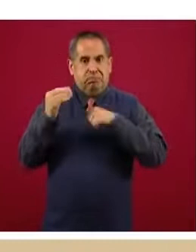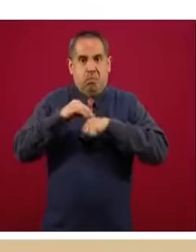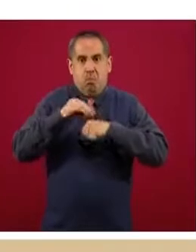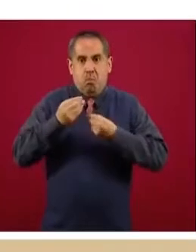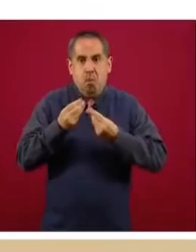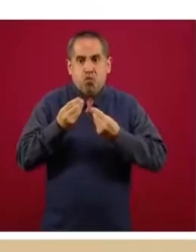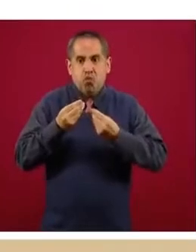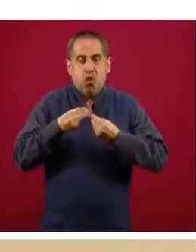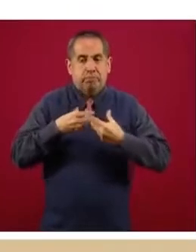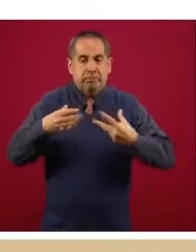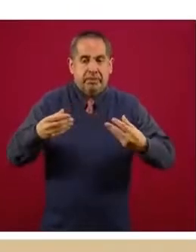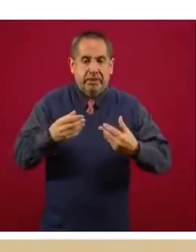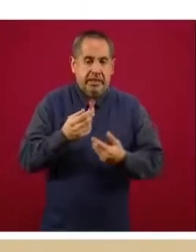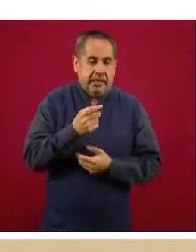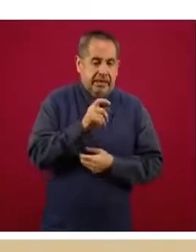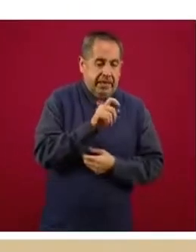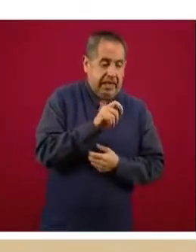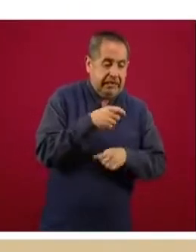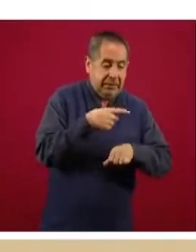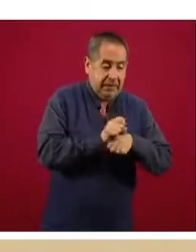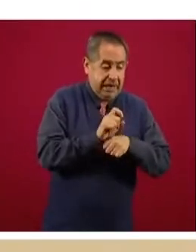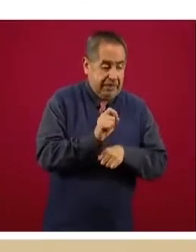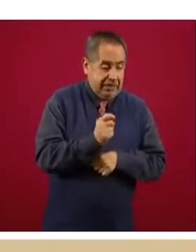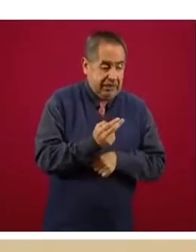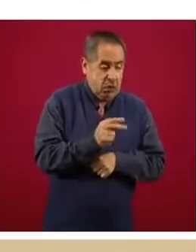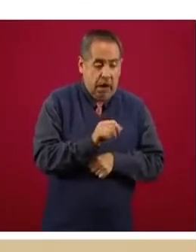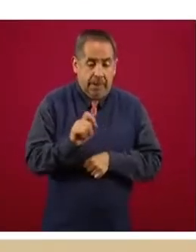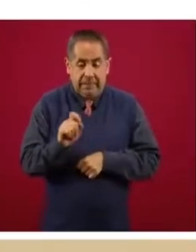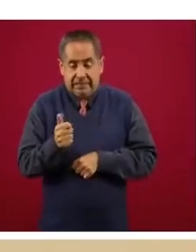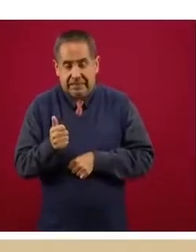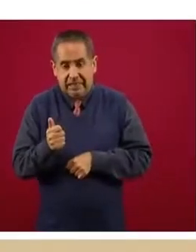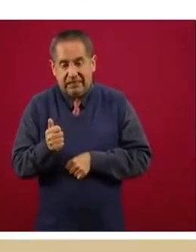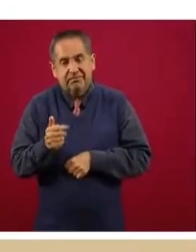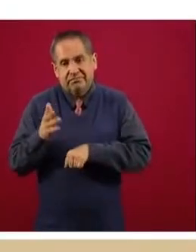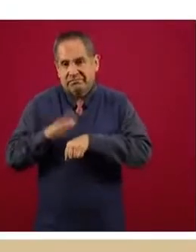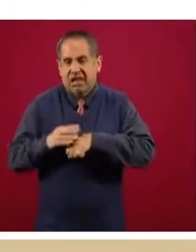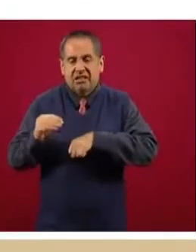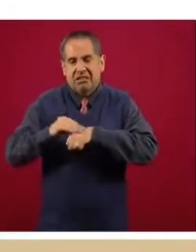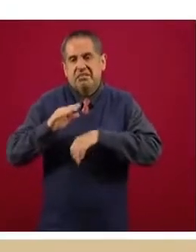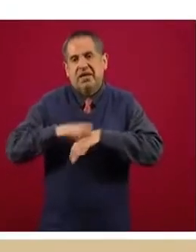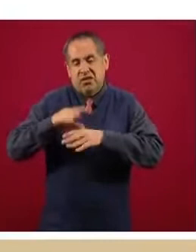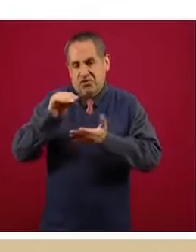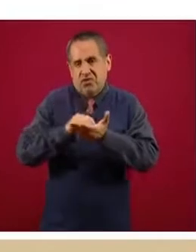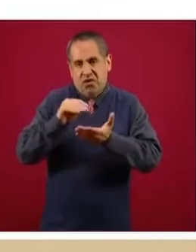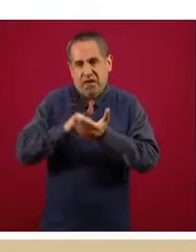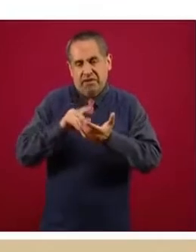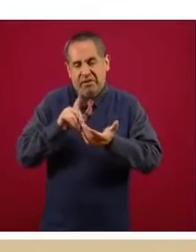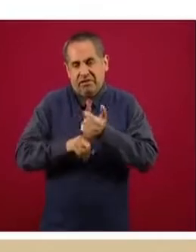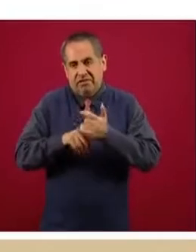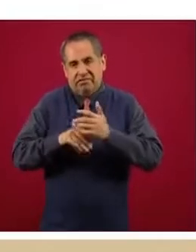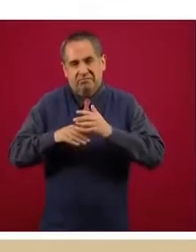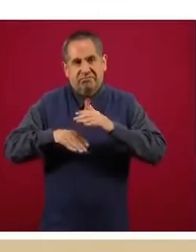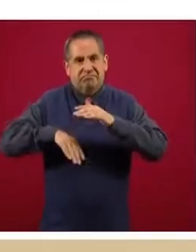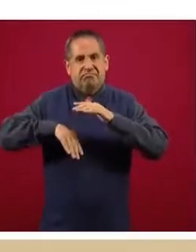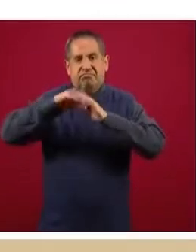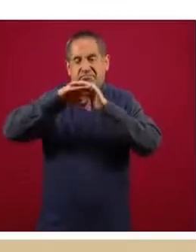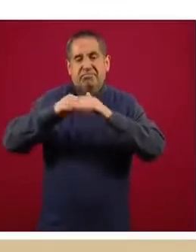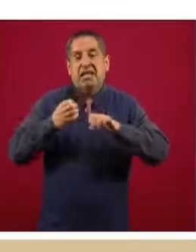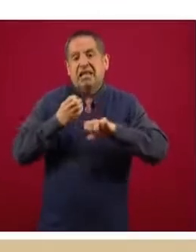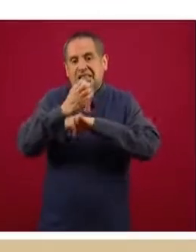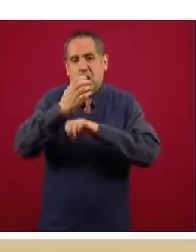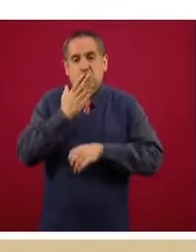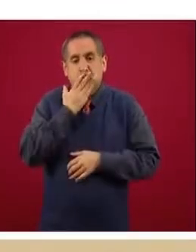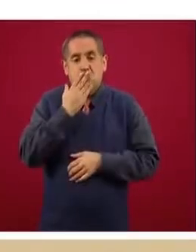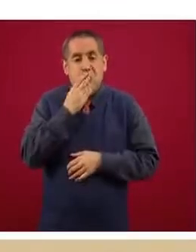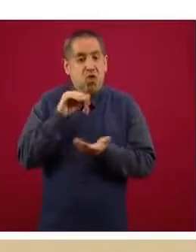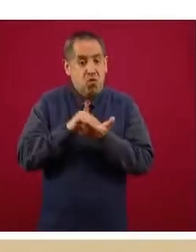de 25 a 26 es todavía de un más 7%, es decir, la epidemia todavía continúa incrementándose en el estado de